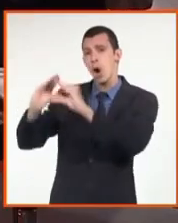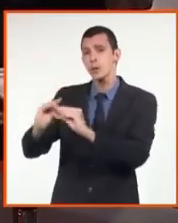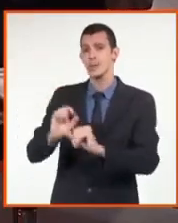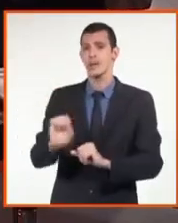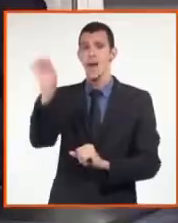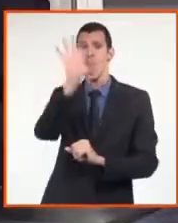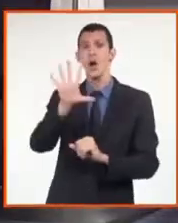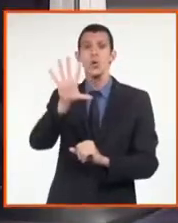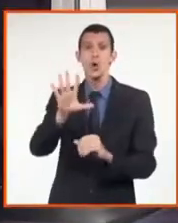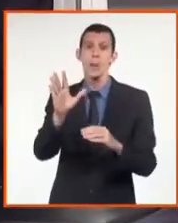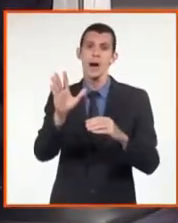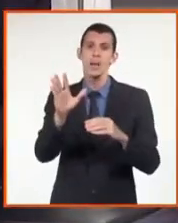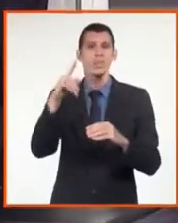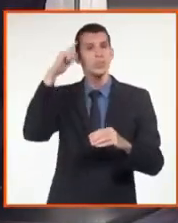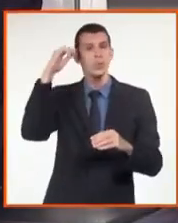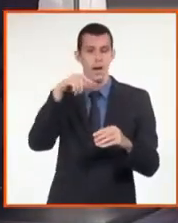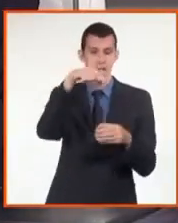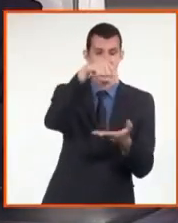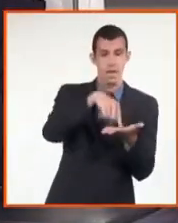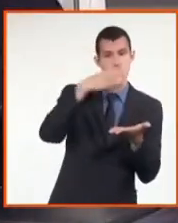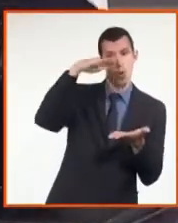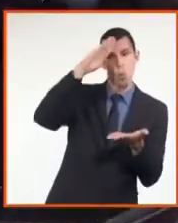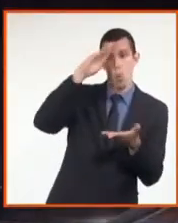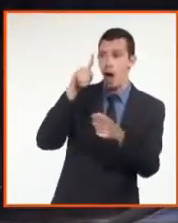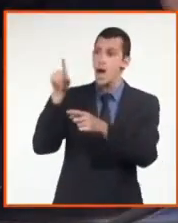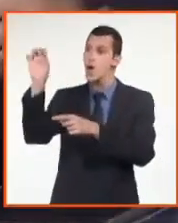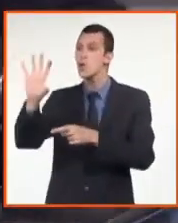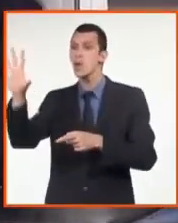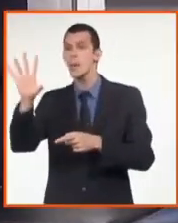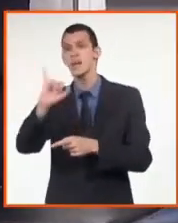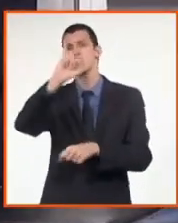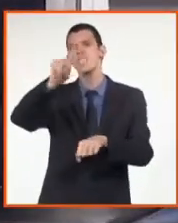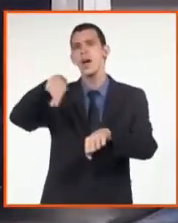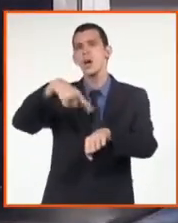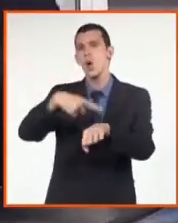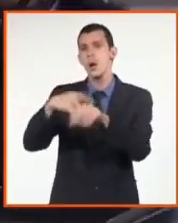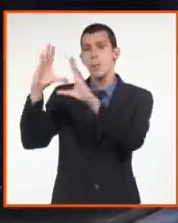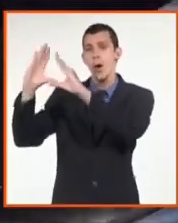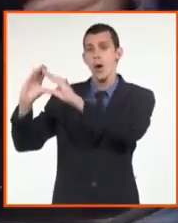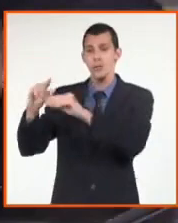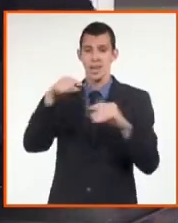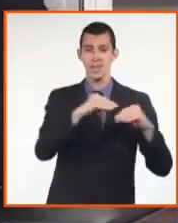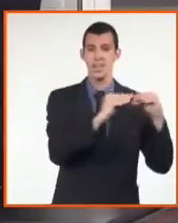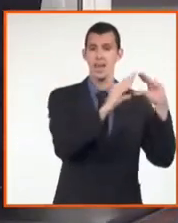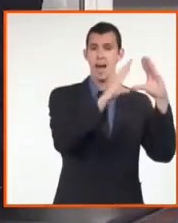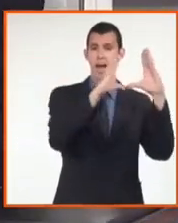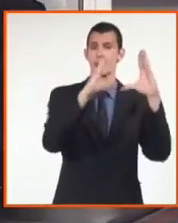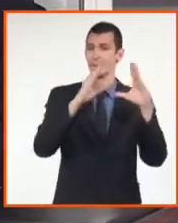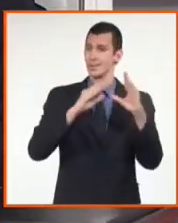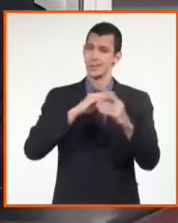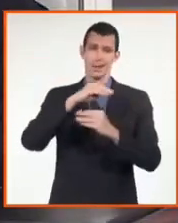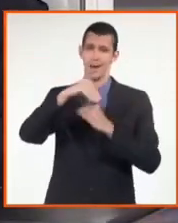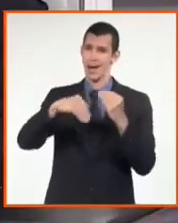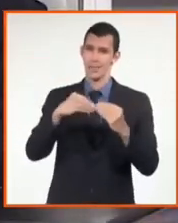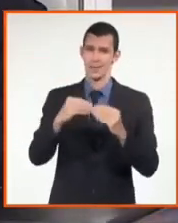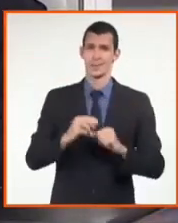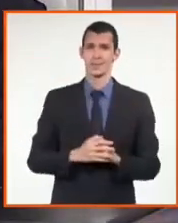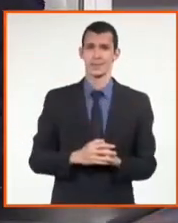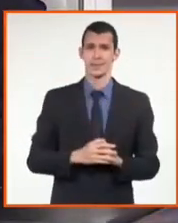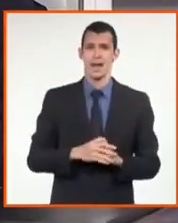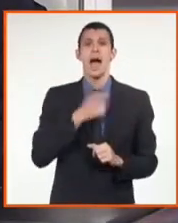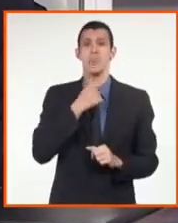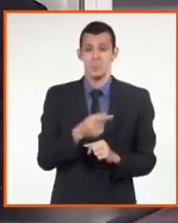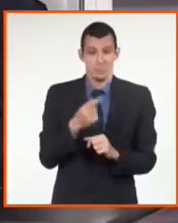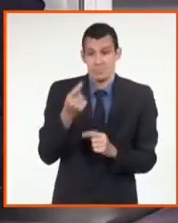cinco e inclusive con algunos países de latinoamérica están atrasados respecto a nosotros México México tenemos una hora de diferencia con